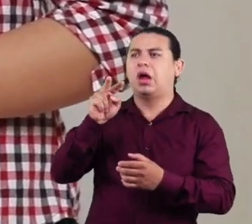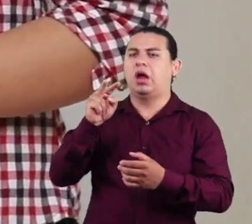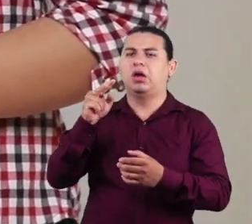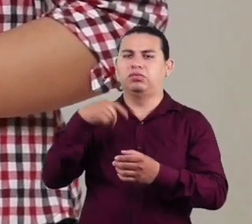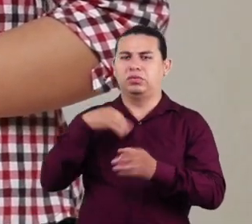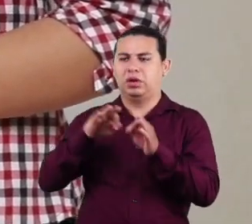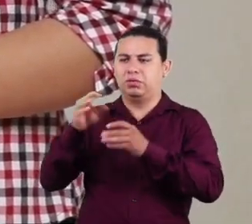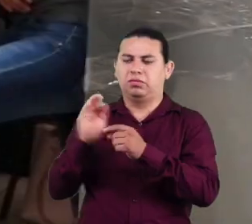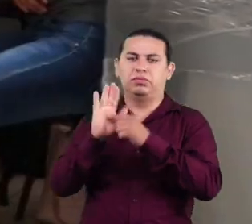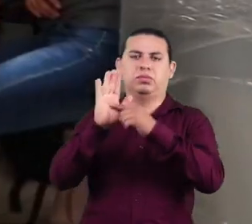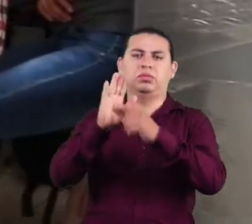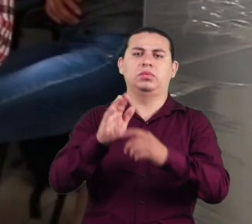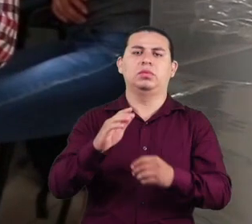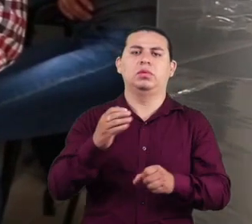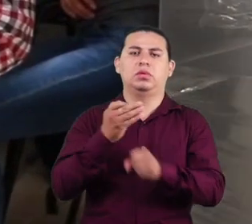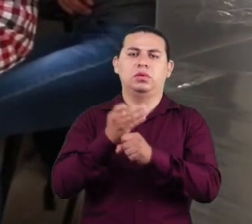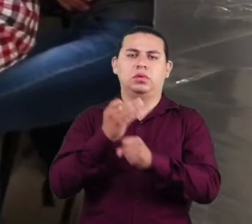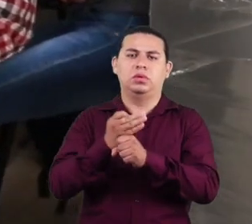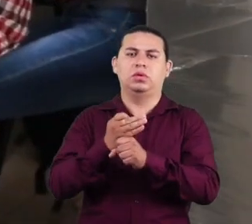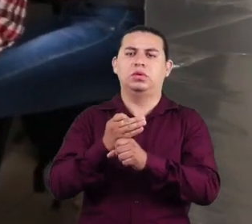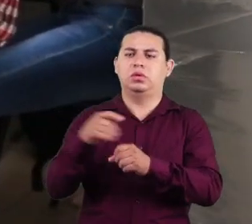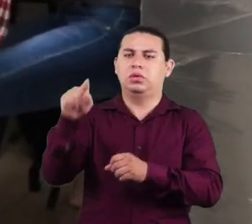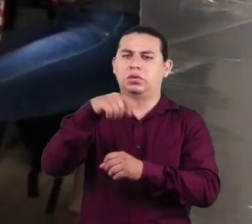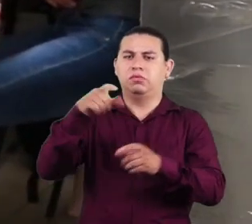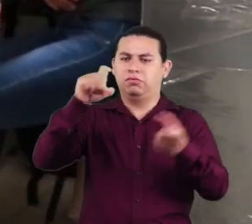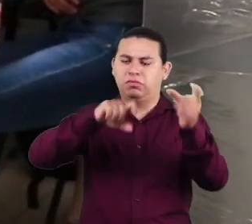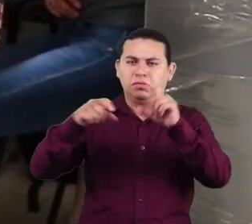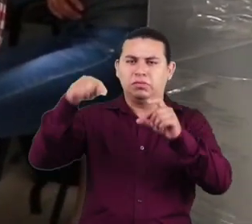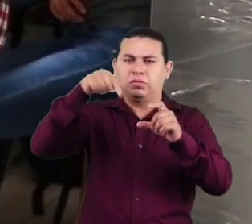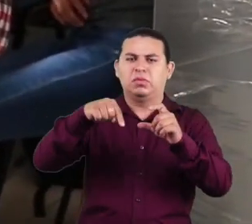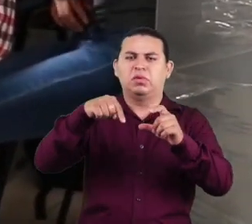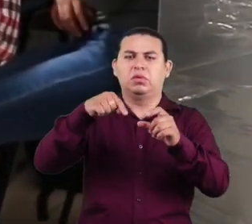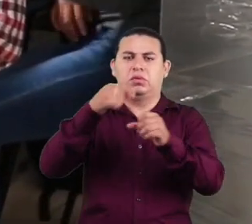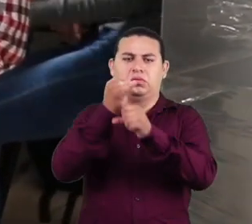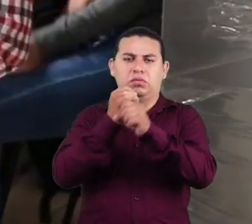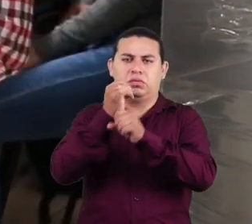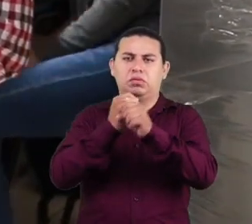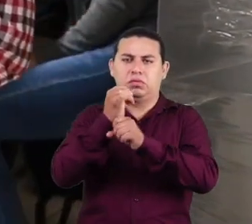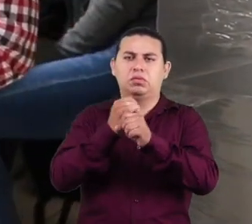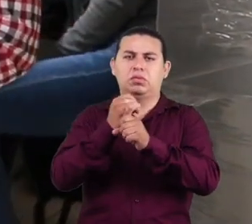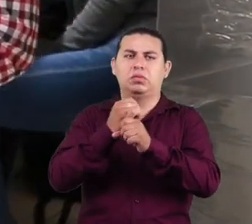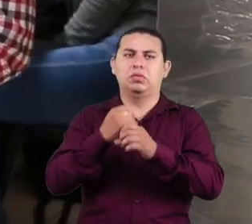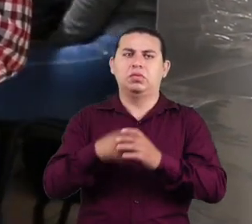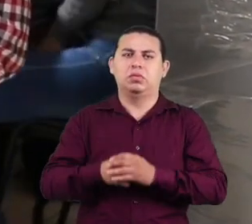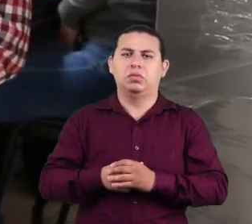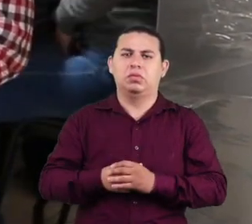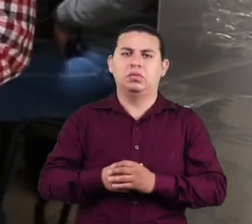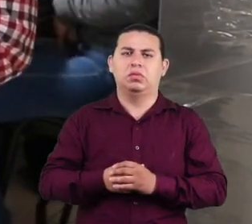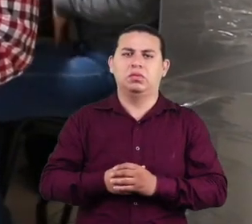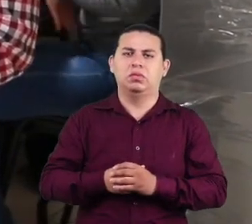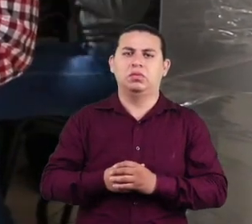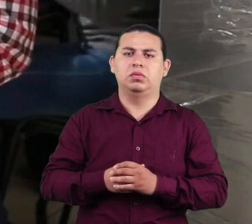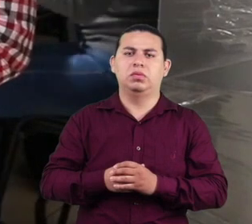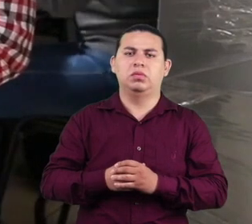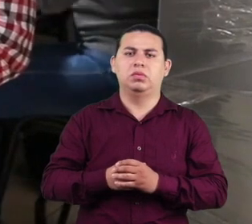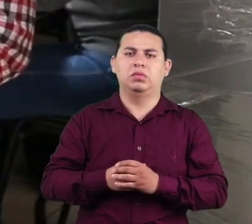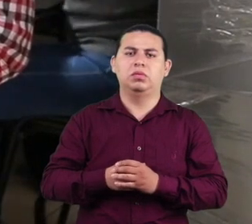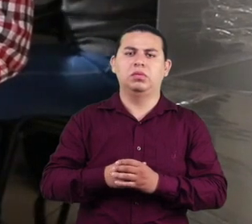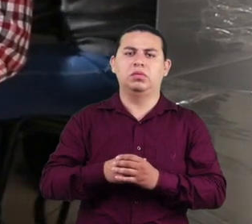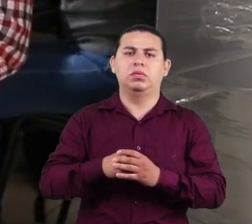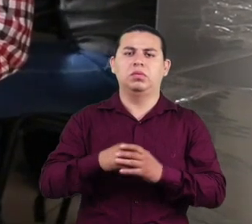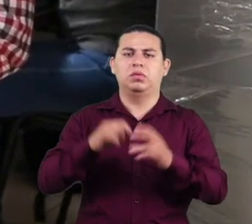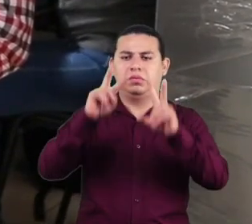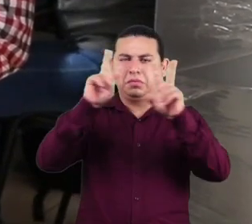sacar adelante el trabajo. Estamos haciendo el verano científico del fin, estamos en el 23º programa